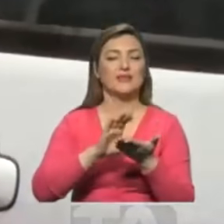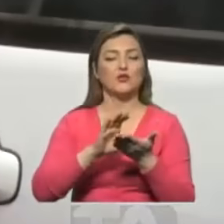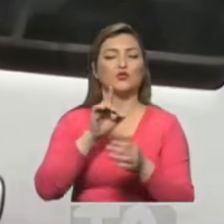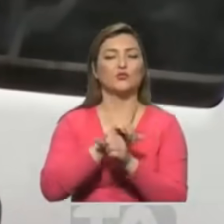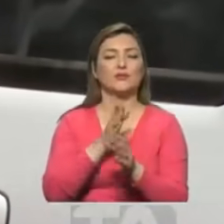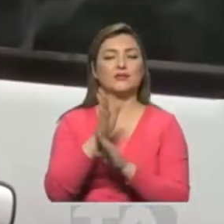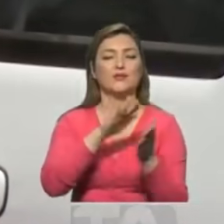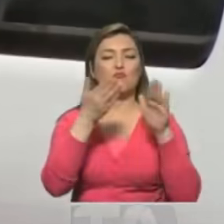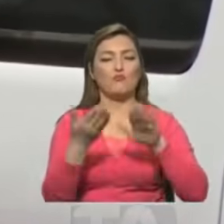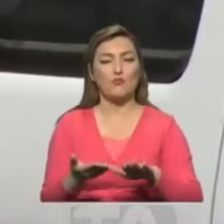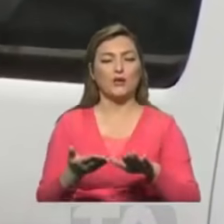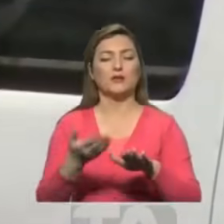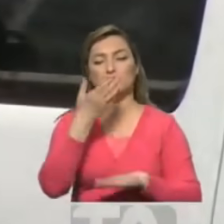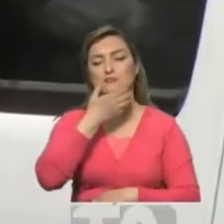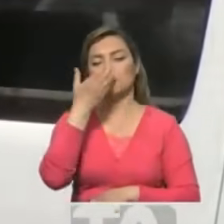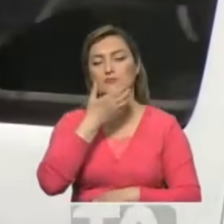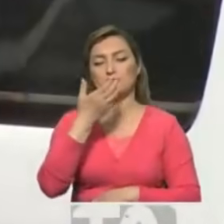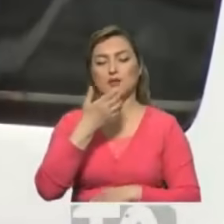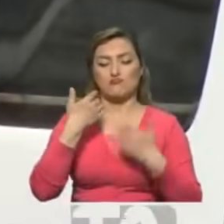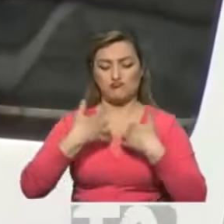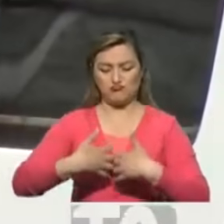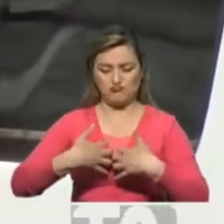Ambato para que se realice la respectiva autopsia y